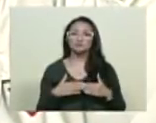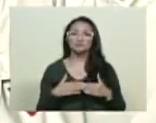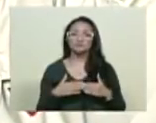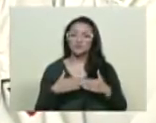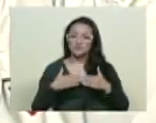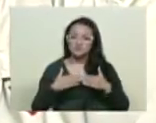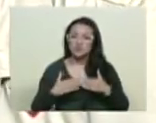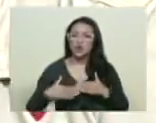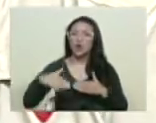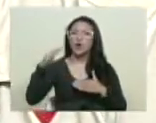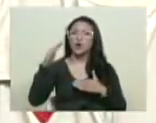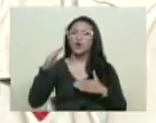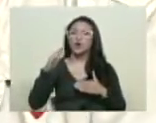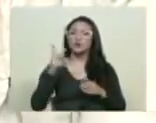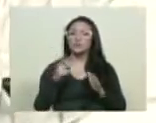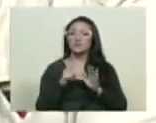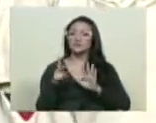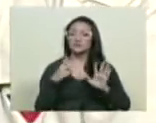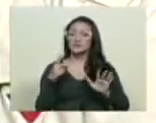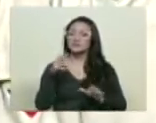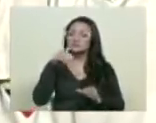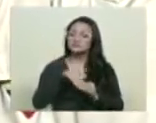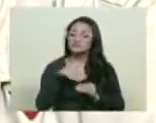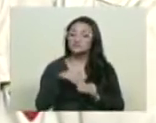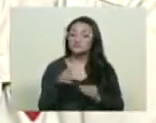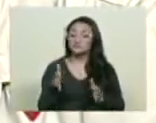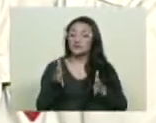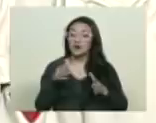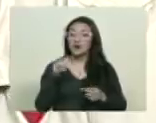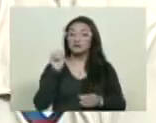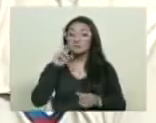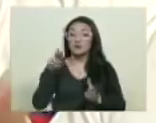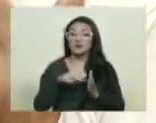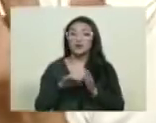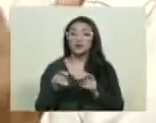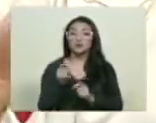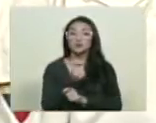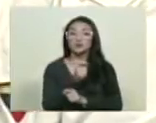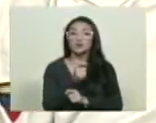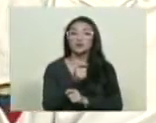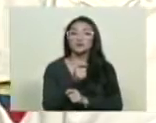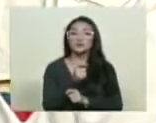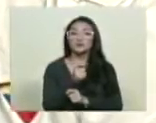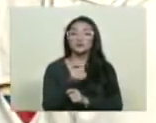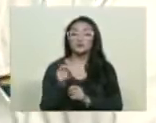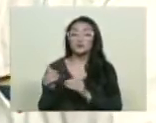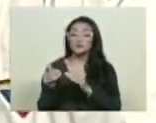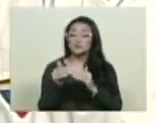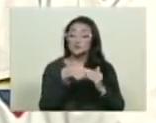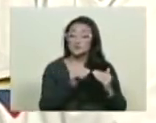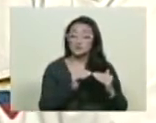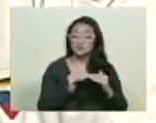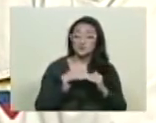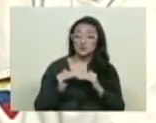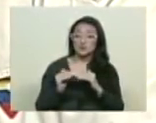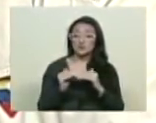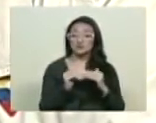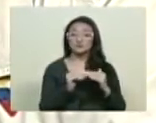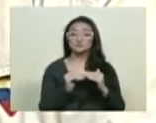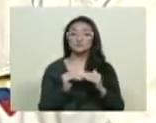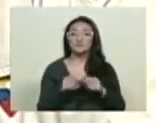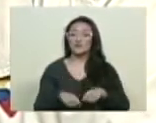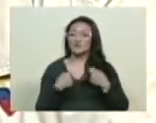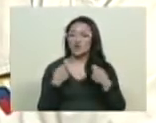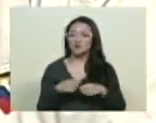fue una elección que no solamente permitió elegir la asamblea nacional constituyente sino neutralizar de tajo lo que fue la